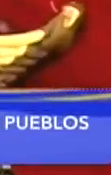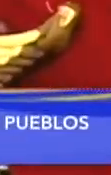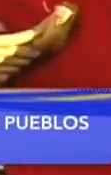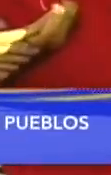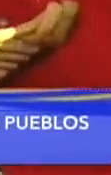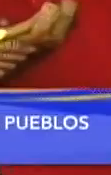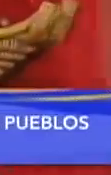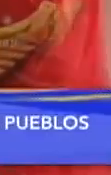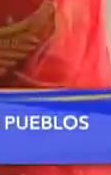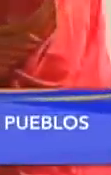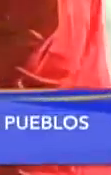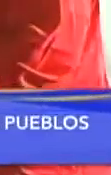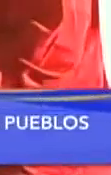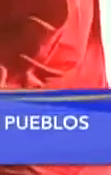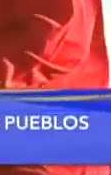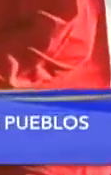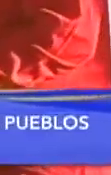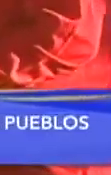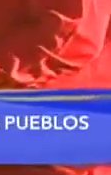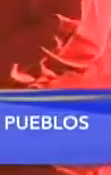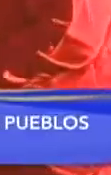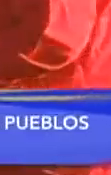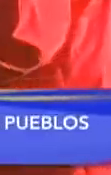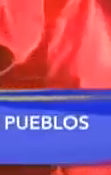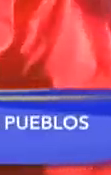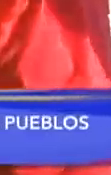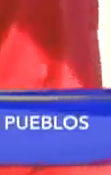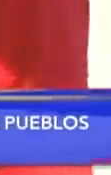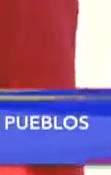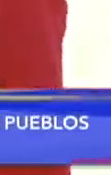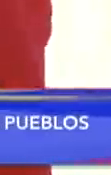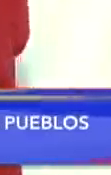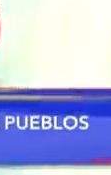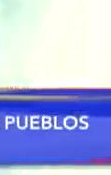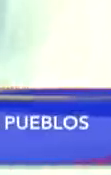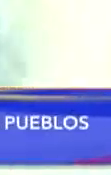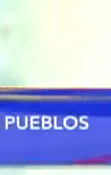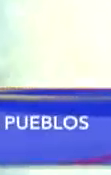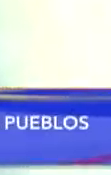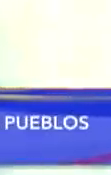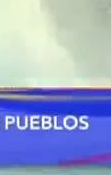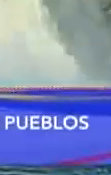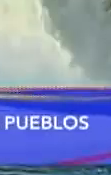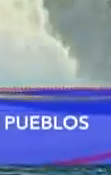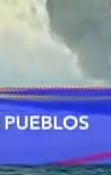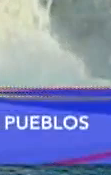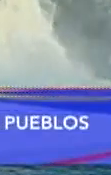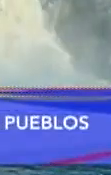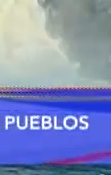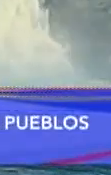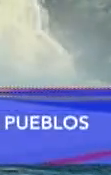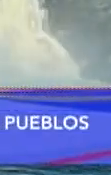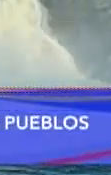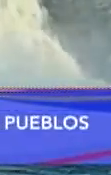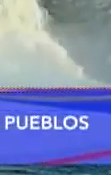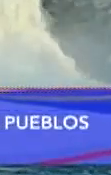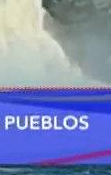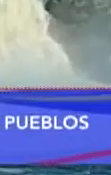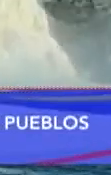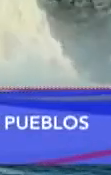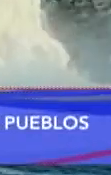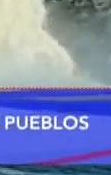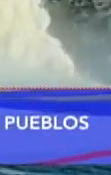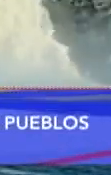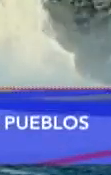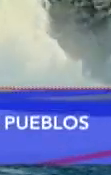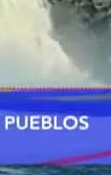a las calles a pedirle que se respeten los logros de los pueblos originarios. Eso lo hemos visto en Ecuador, cómo ha salido el pueblo en